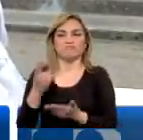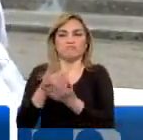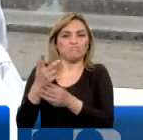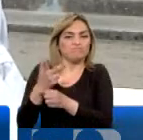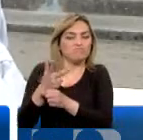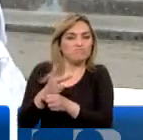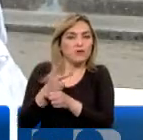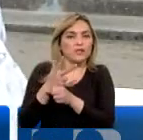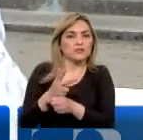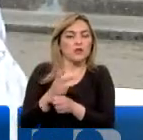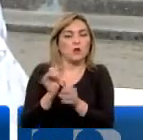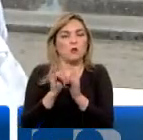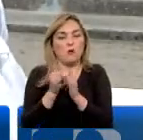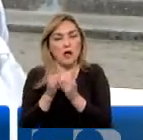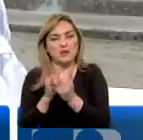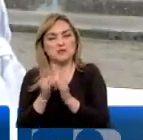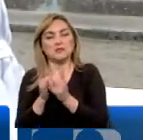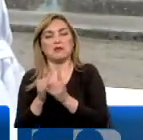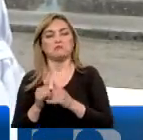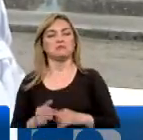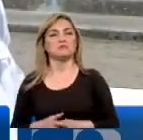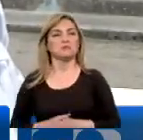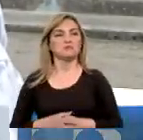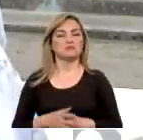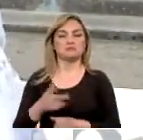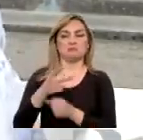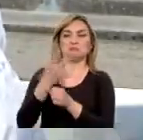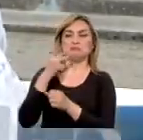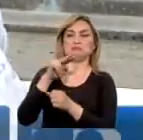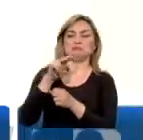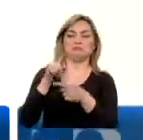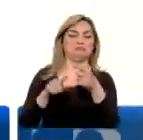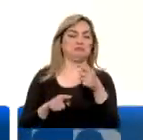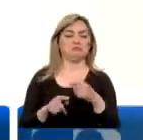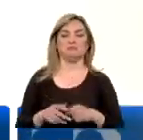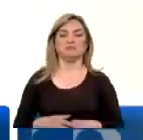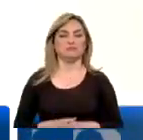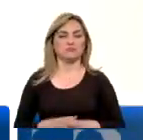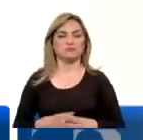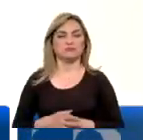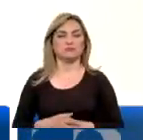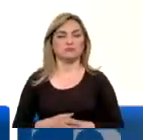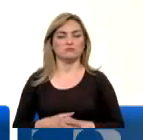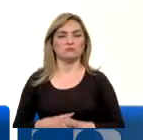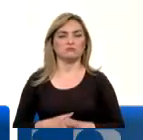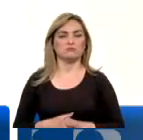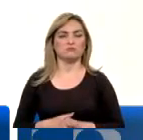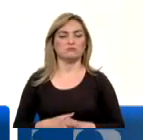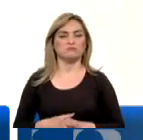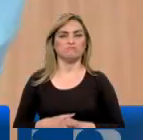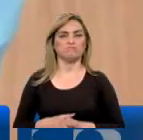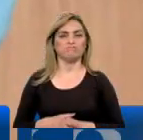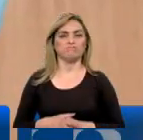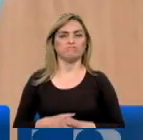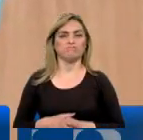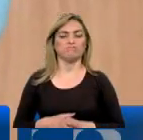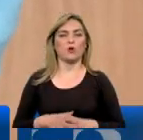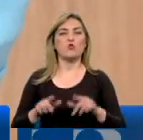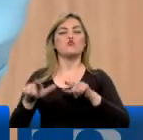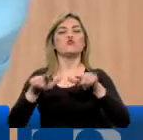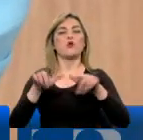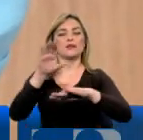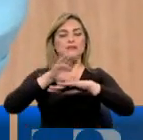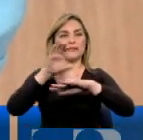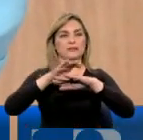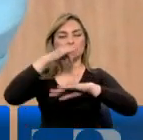Solamente puede ser el WhatsApp y así, pero los videos no se puede revisar. Angochagua cuenta con un infocentro, donde los